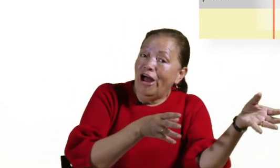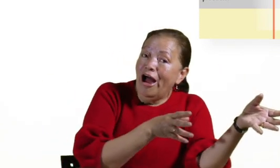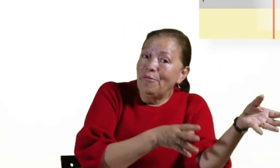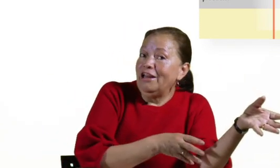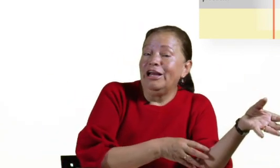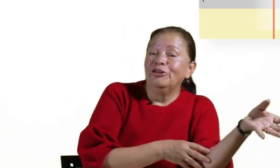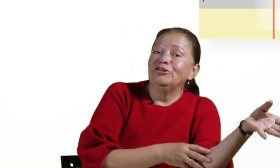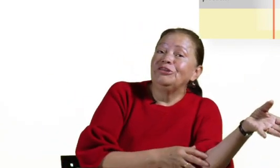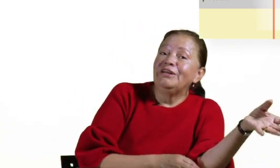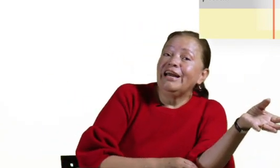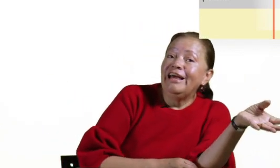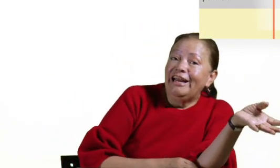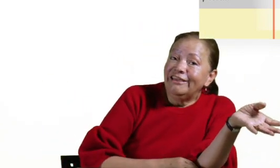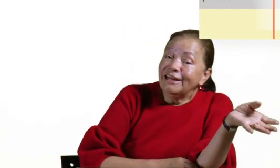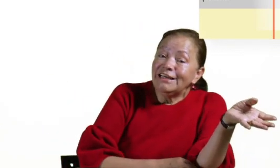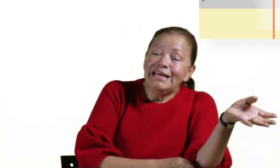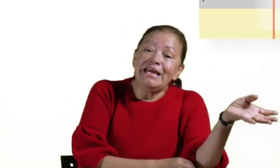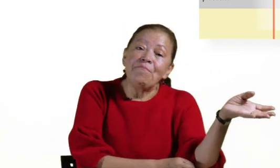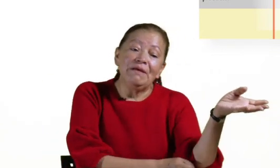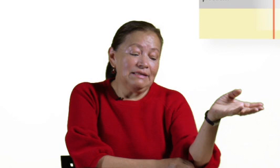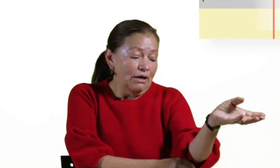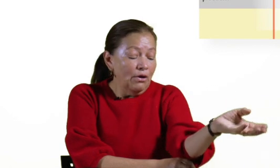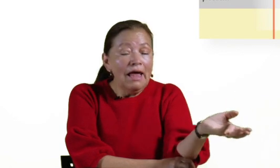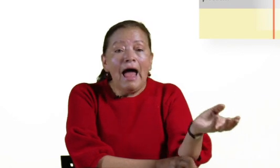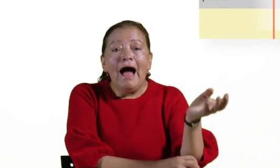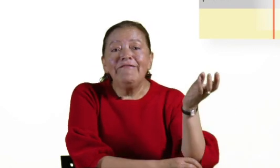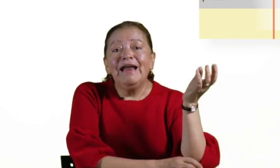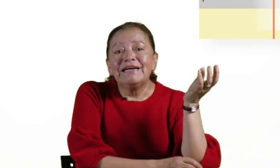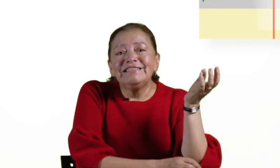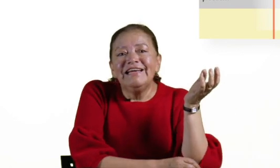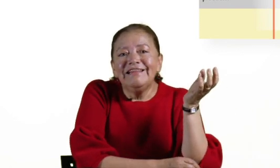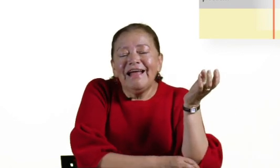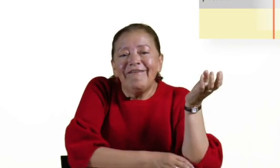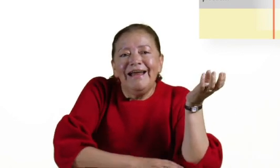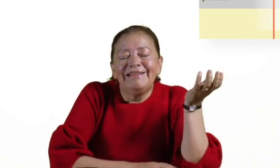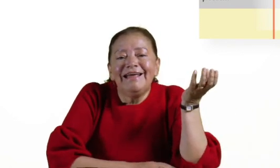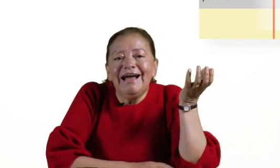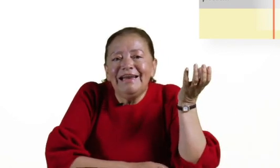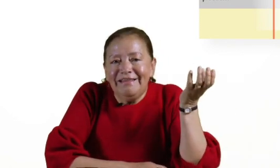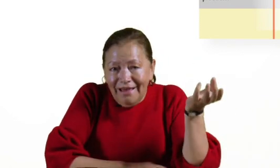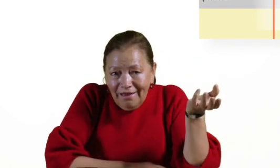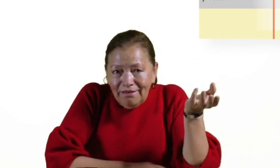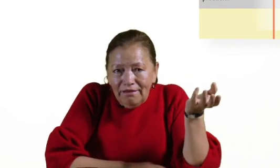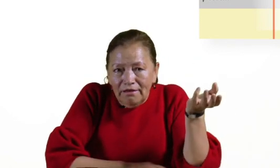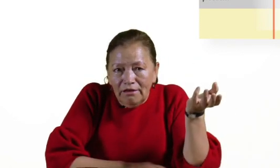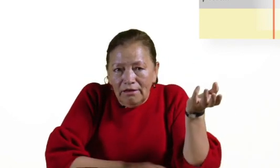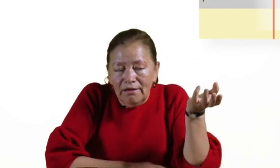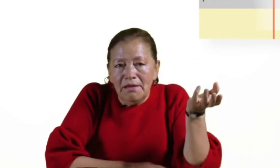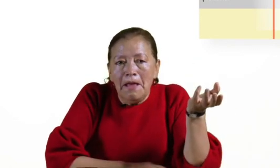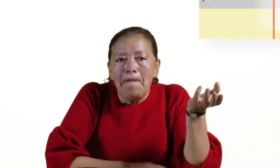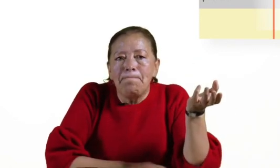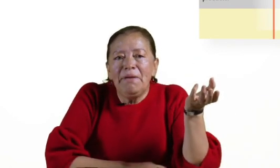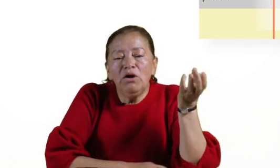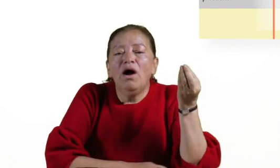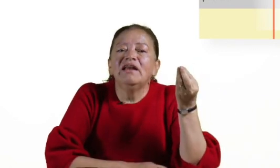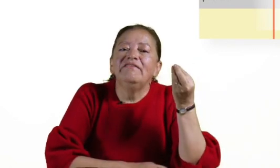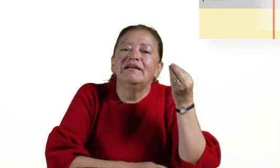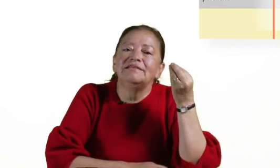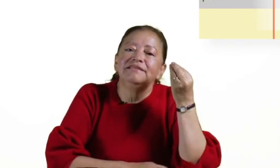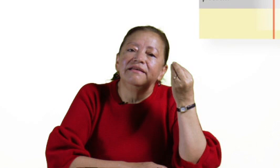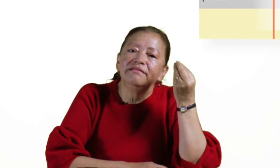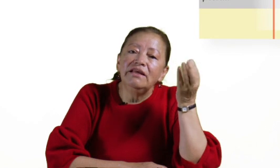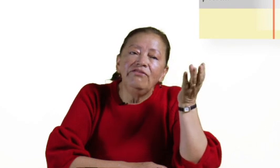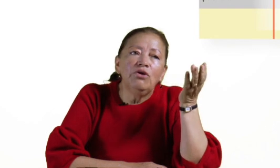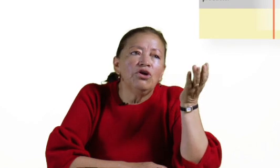los americanos no se iban a quedar atrás y empezaron a hablar de calidad, pero a